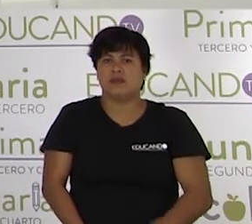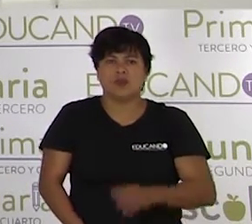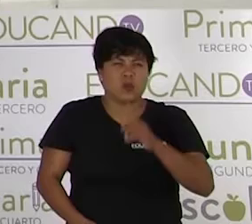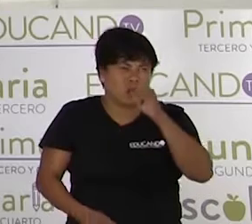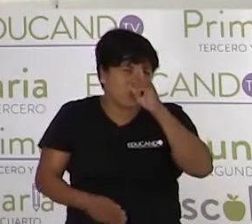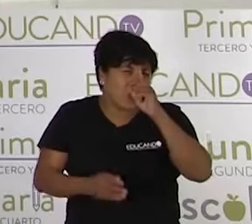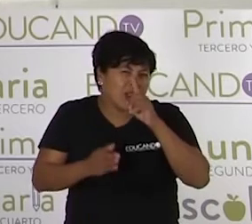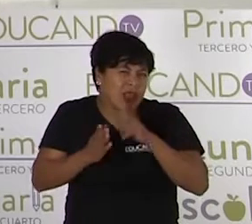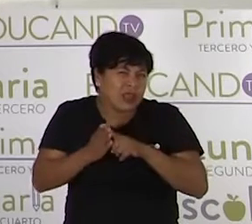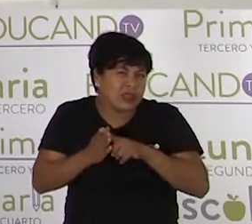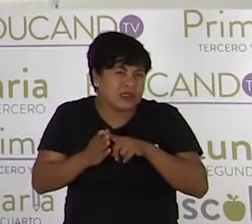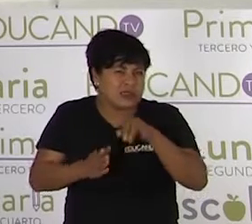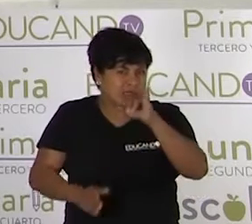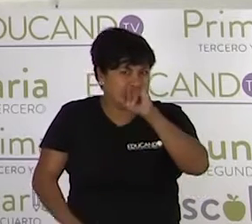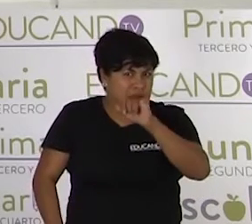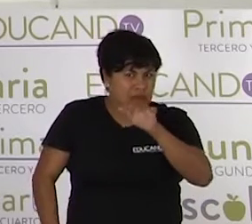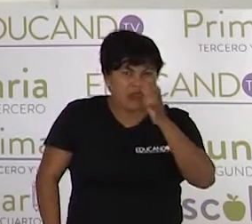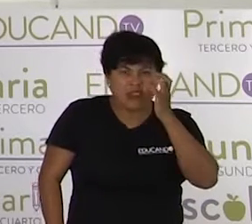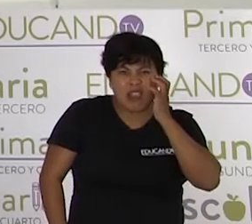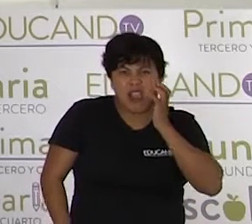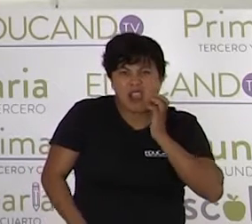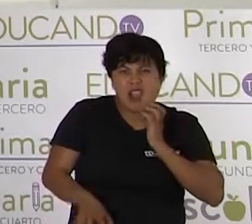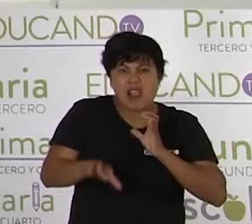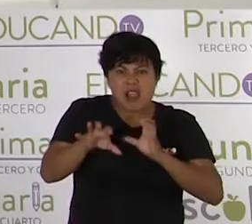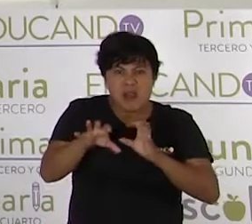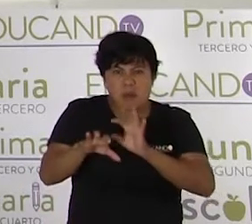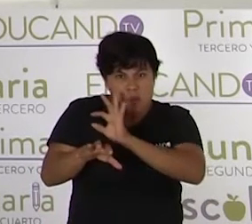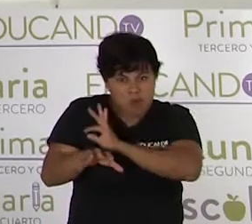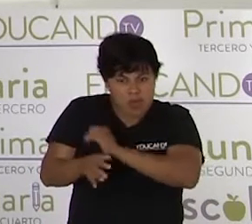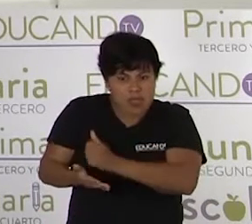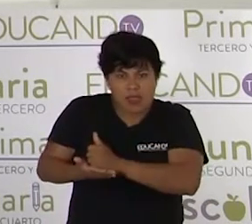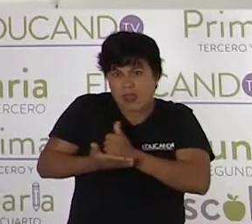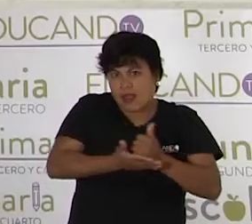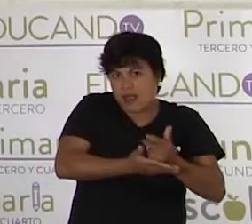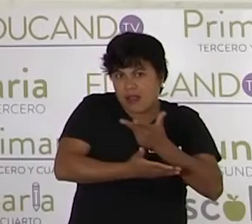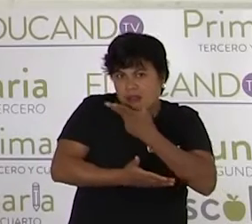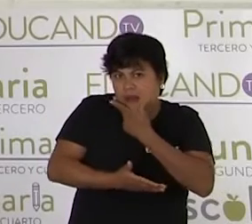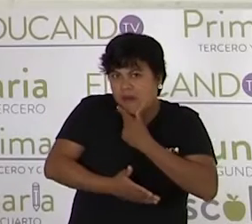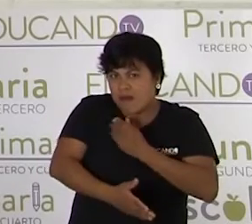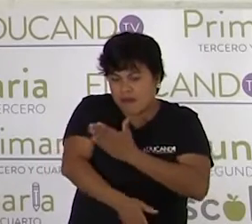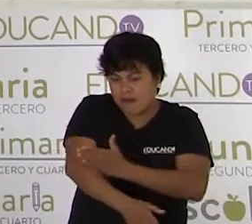¿Crees que se atreva el león a ayudarle al leñador?